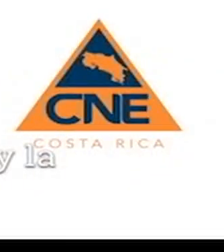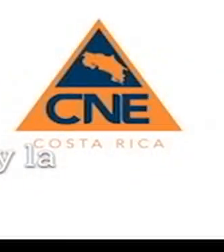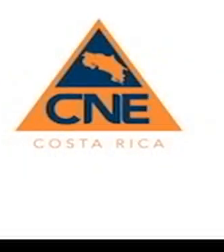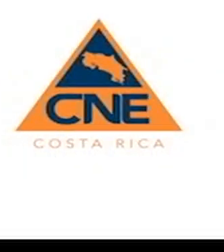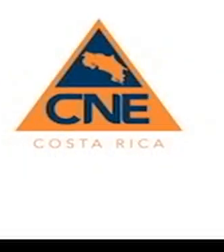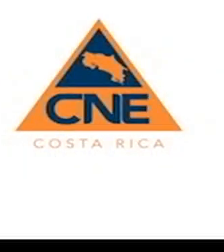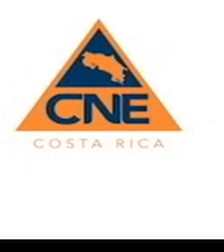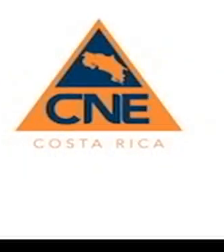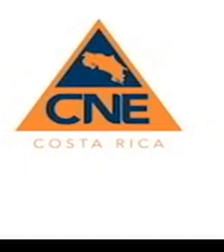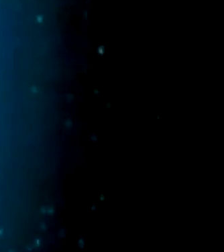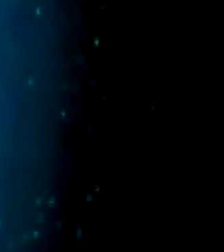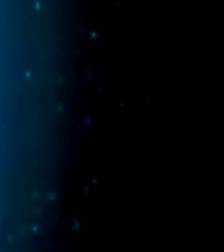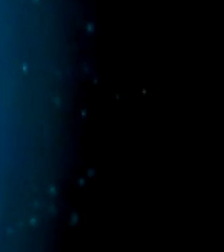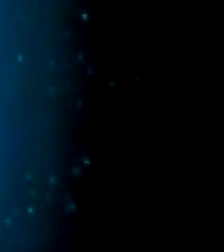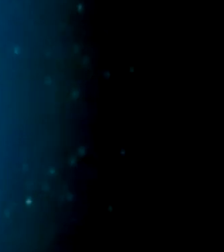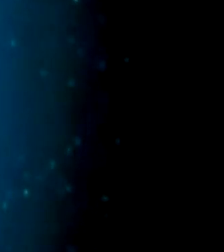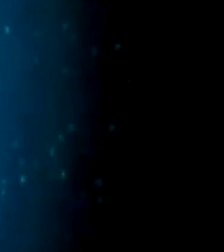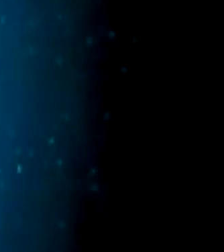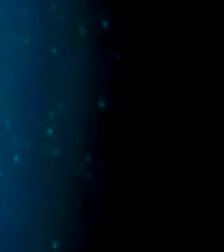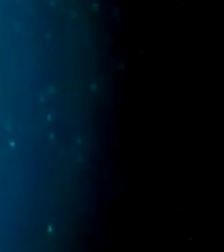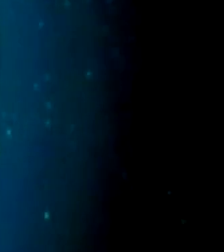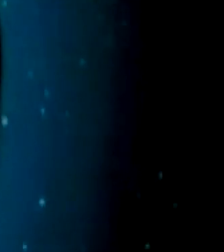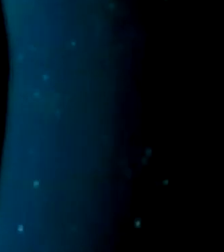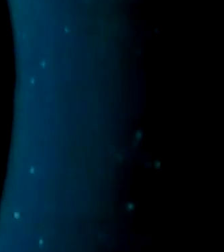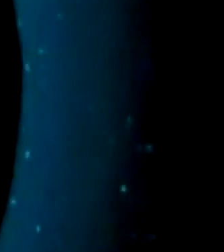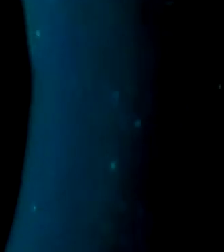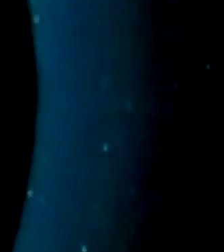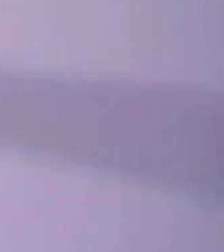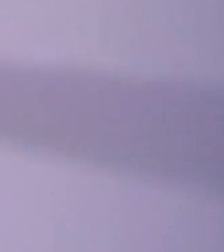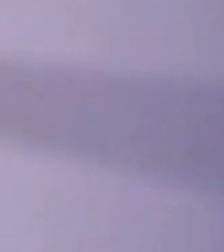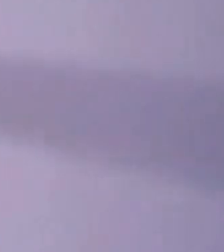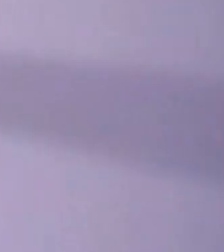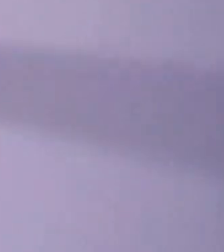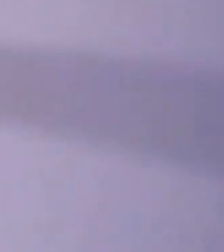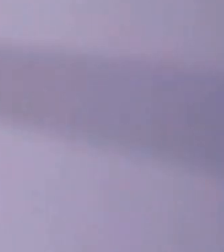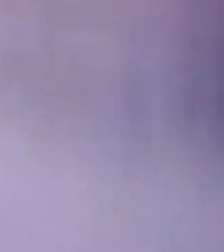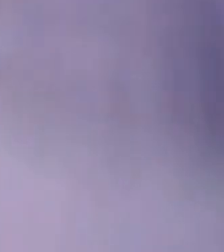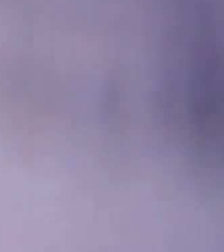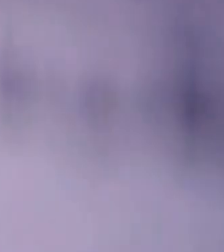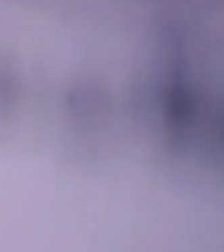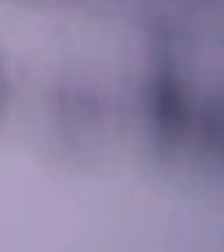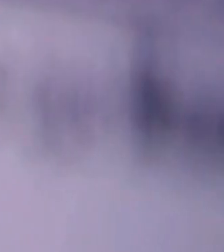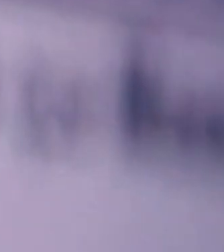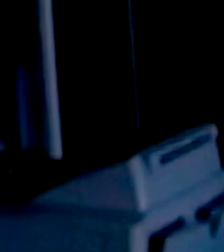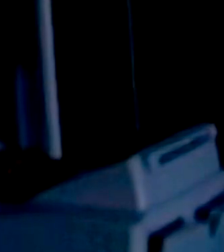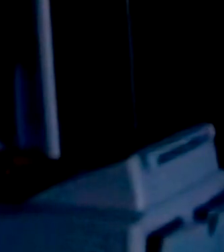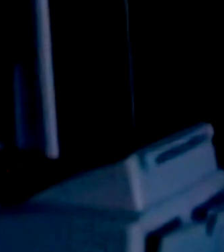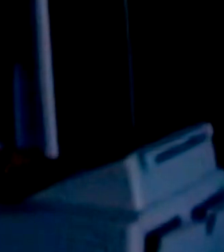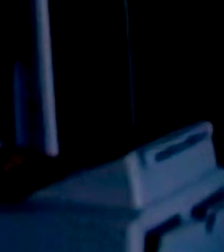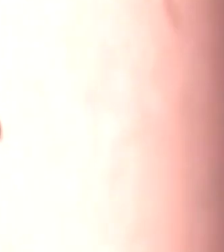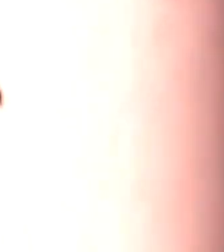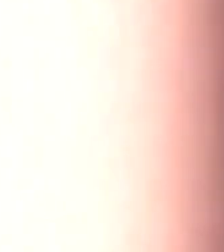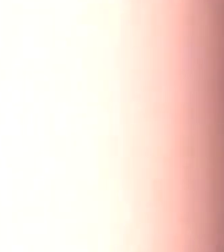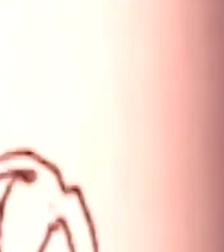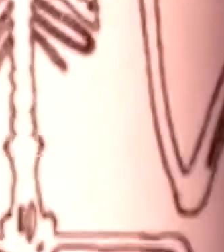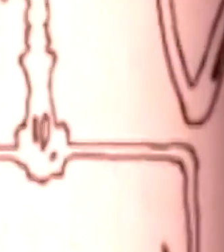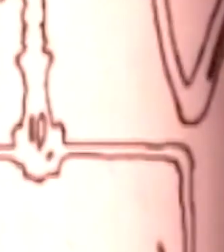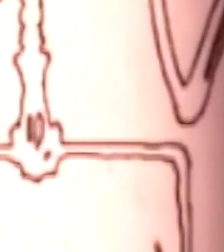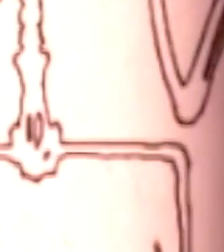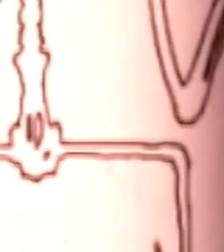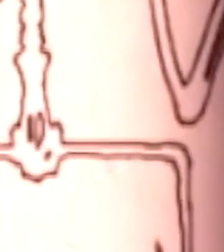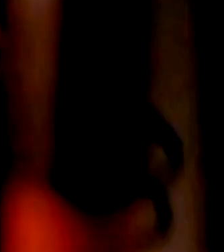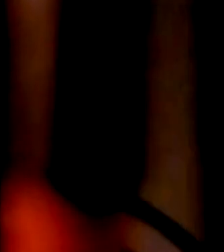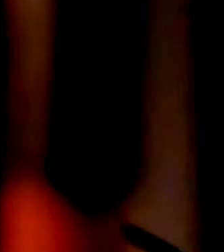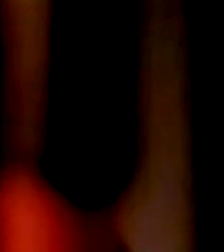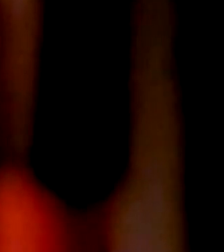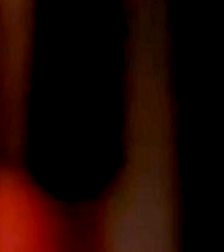COVID-19. Tras la huella de Darwin. Hace 30 años la psicología prácticamente estaba fijada en lo que hacen los humanos y